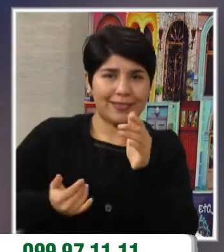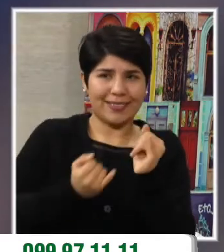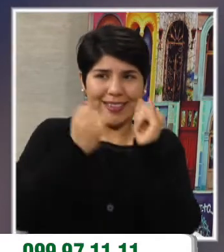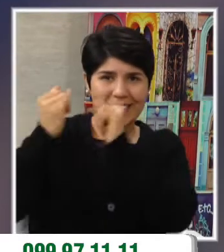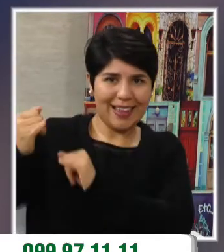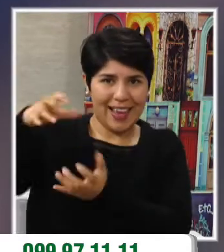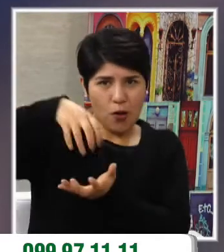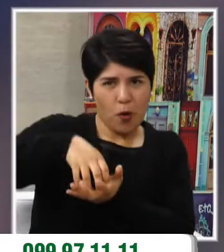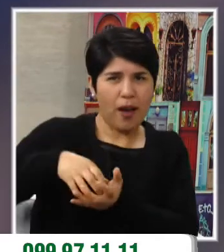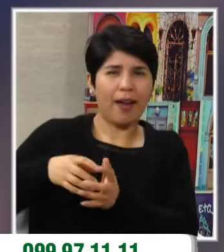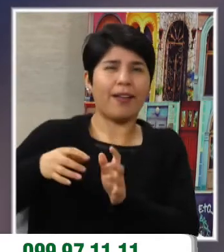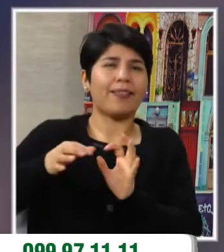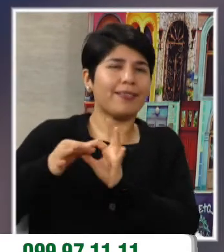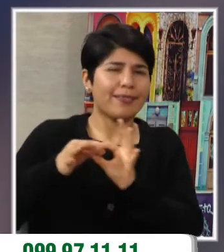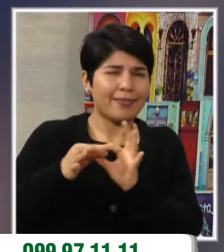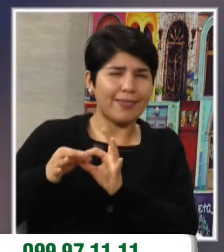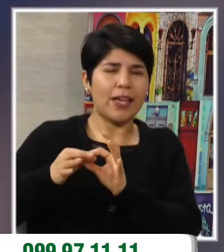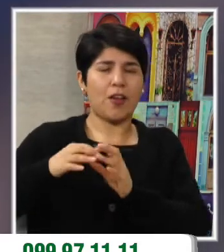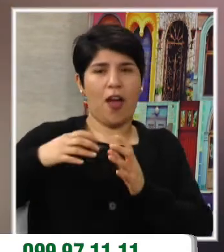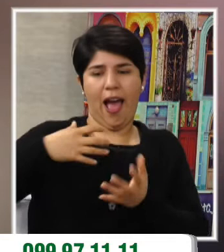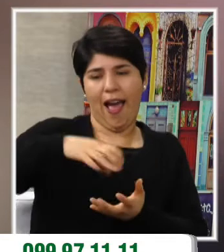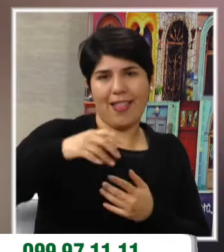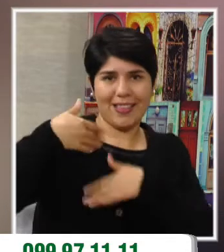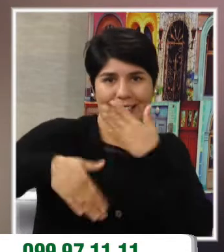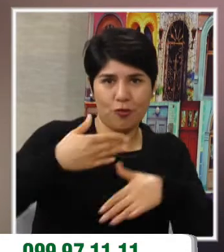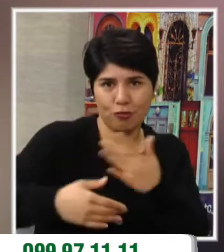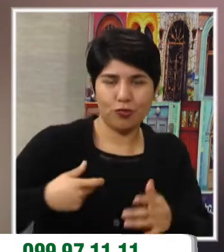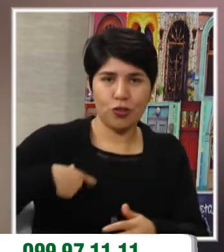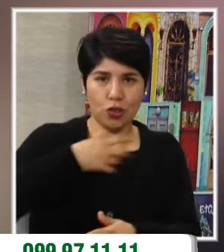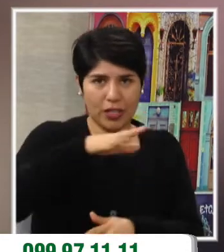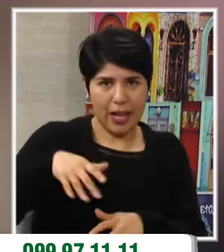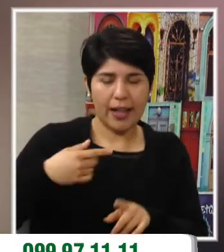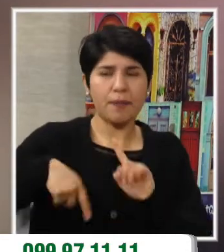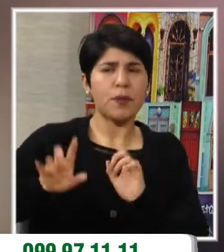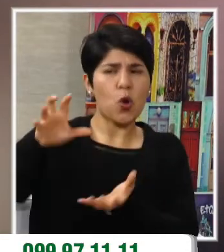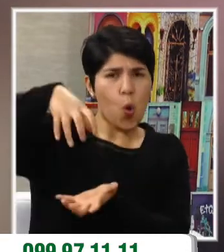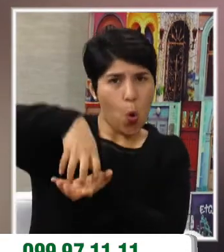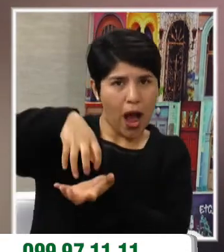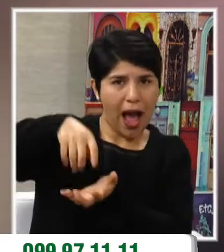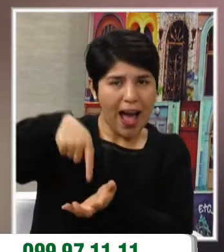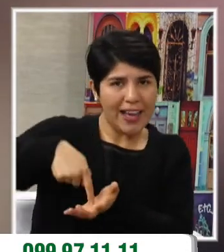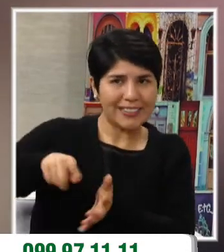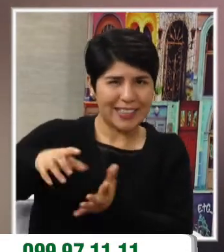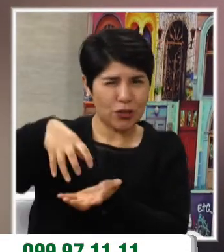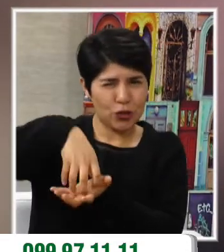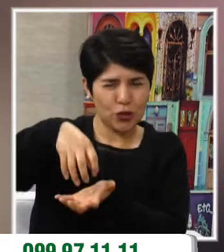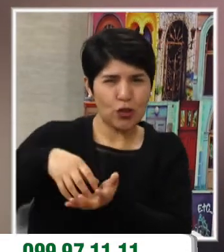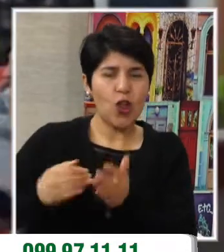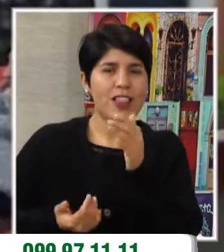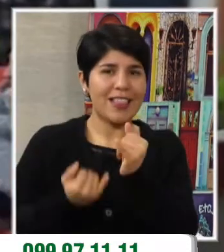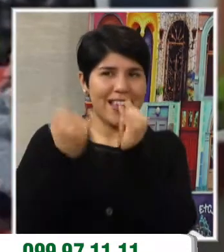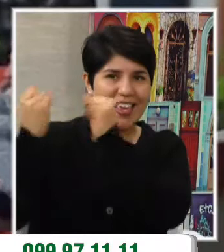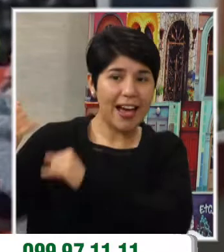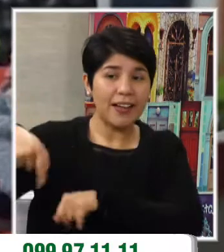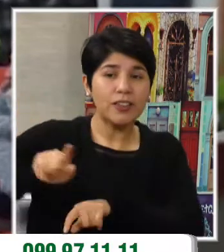y desarrollo éste aunque también los gestionan ojo el centro de uno está gestionado por funcionarios